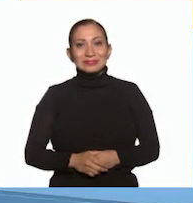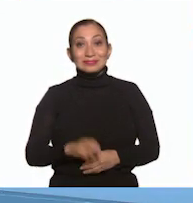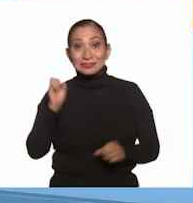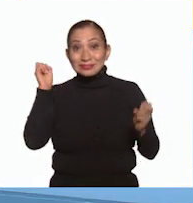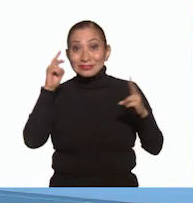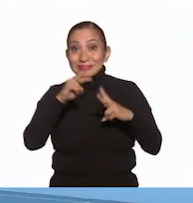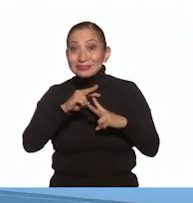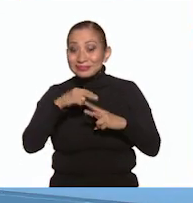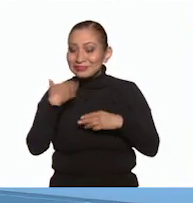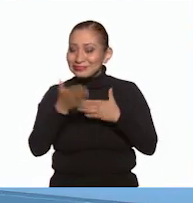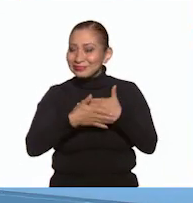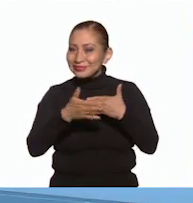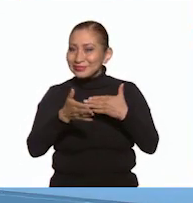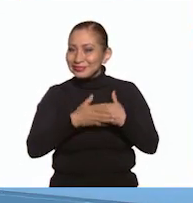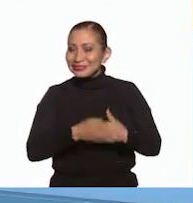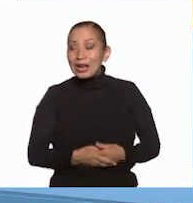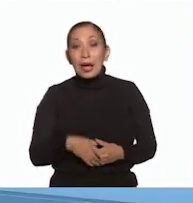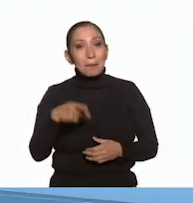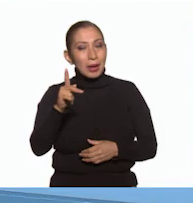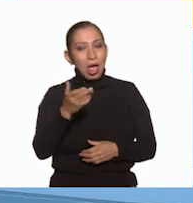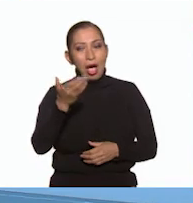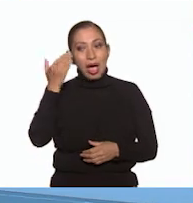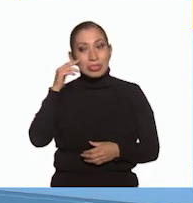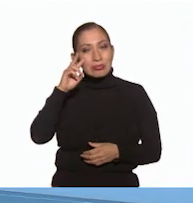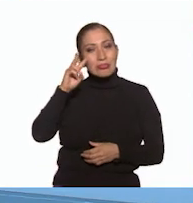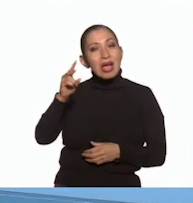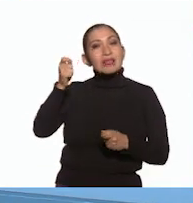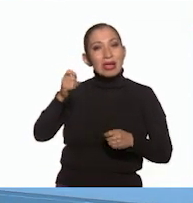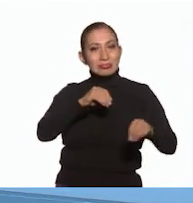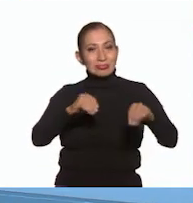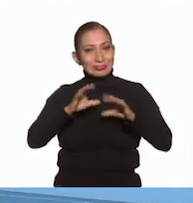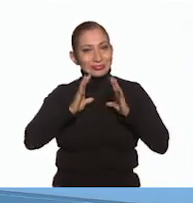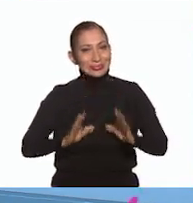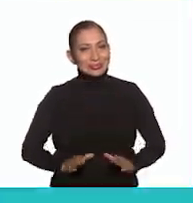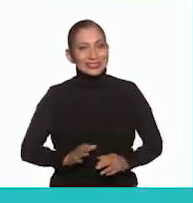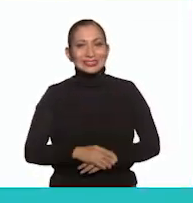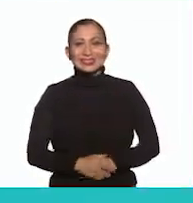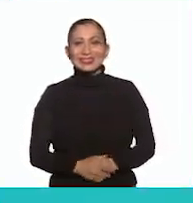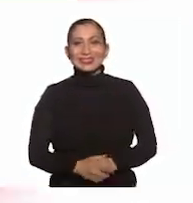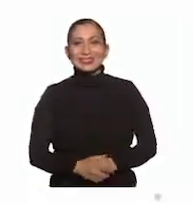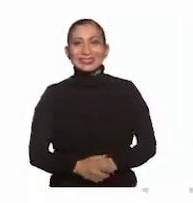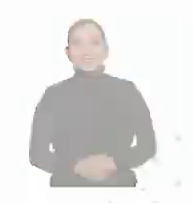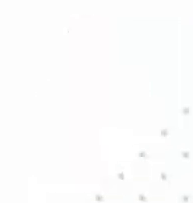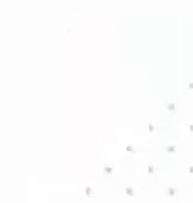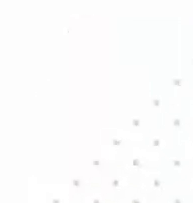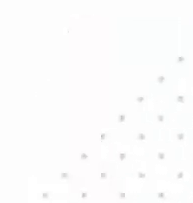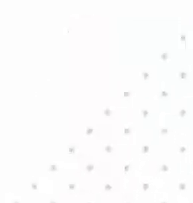Nos vemos hasta la próxima, pero antes, a movernos un poco.